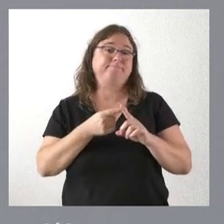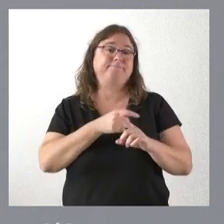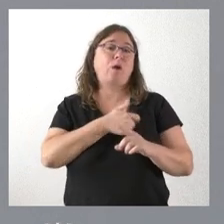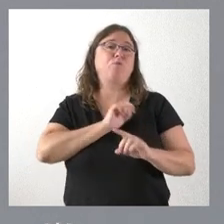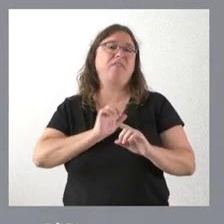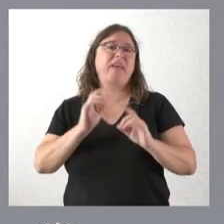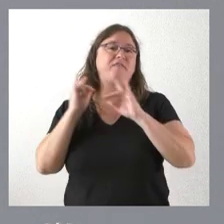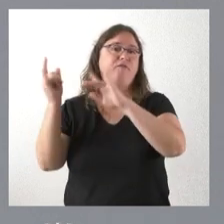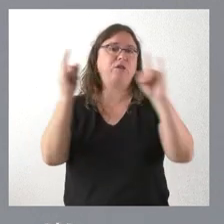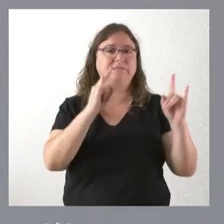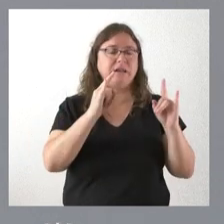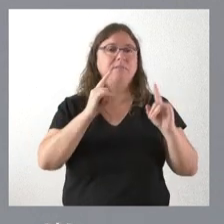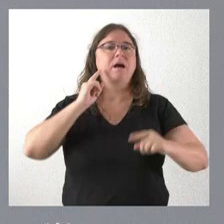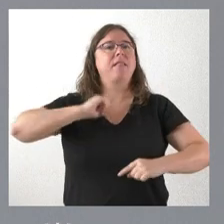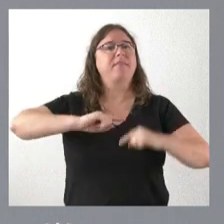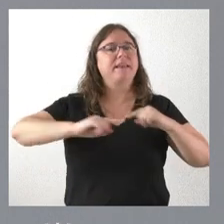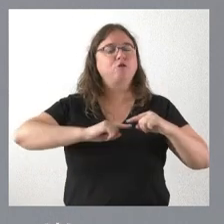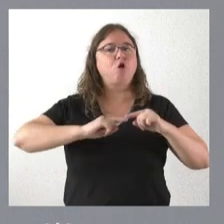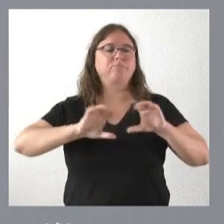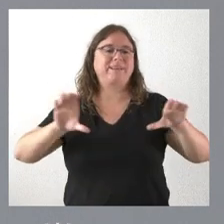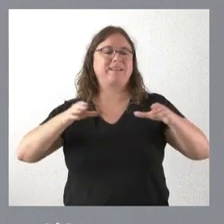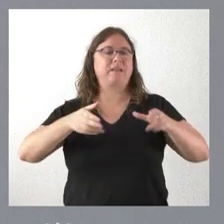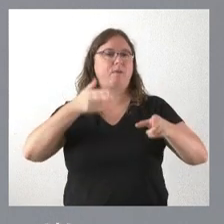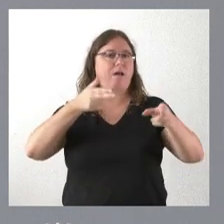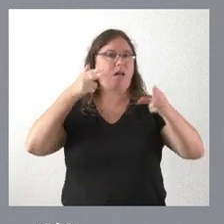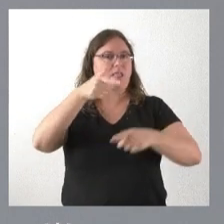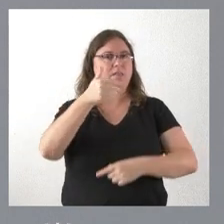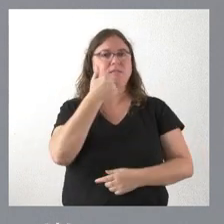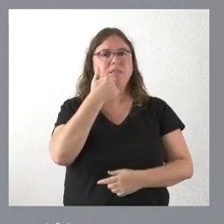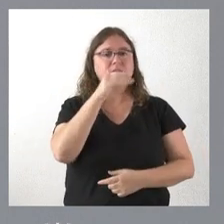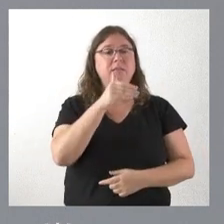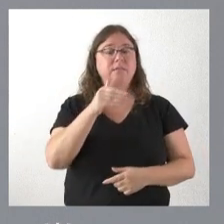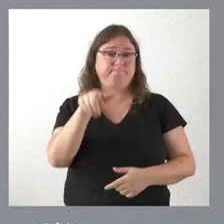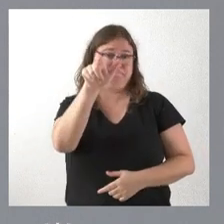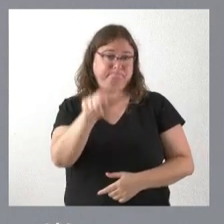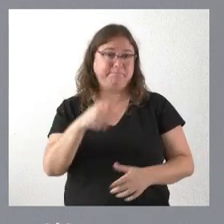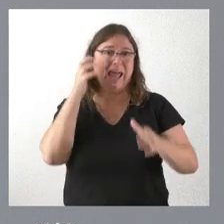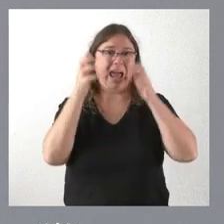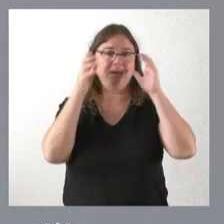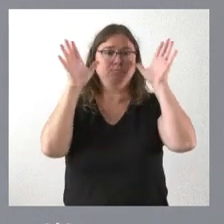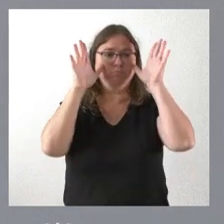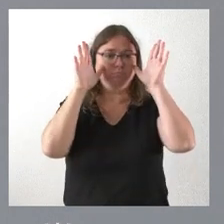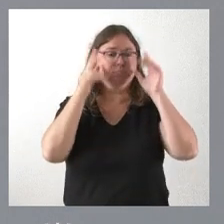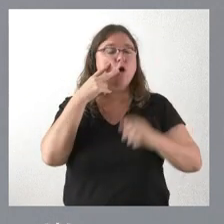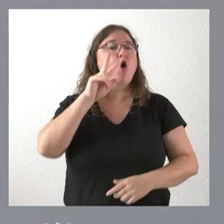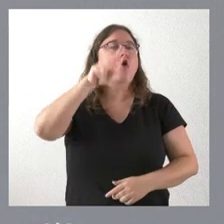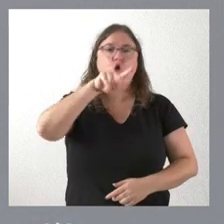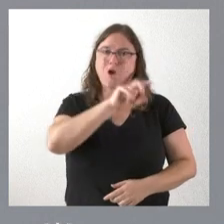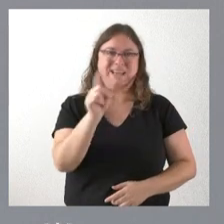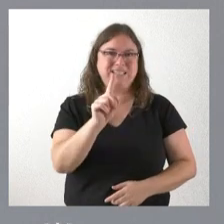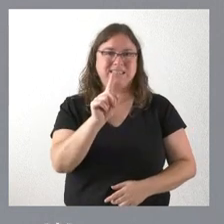el director de la reserva de caza y en donde señalan que el ejemplar encontrado no es correspondiente